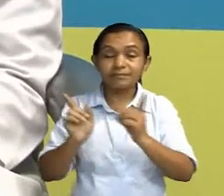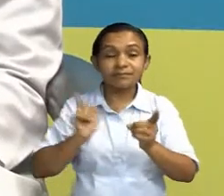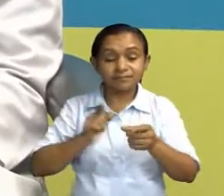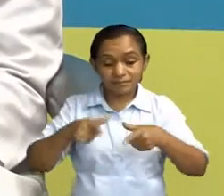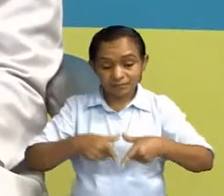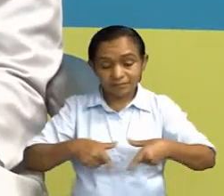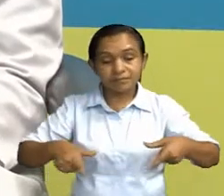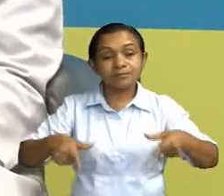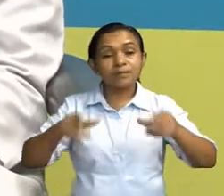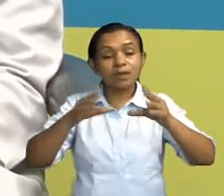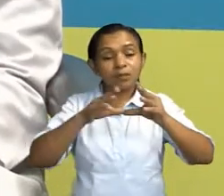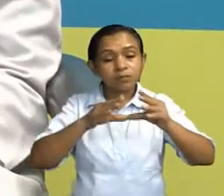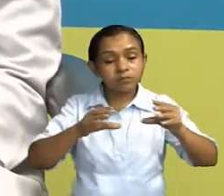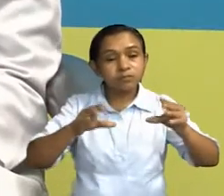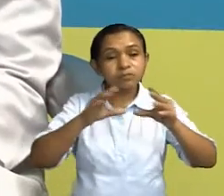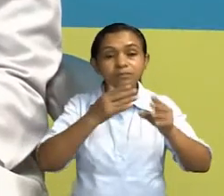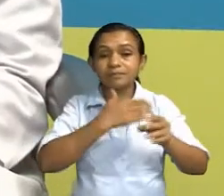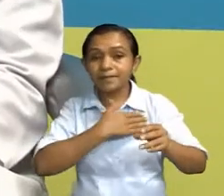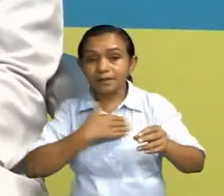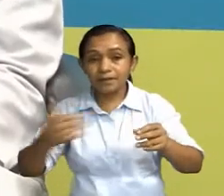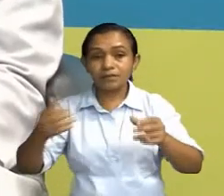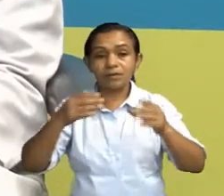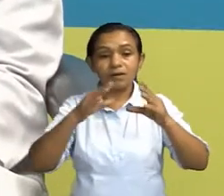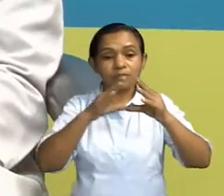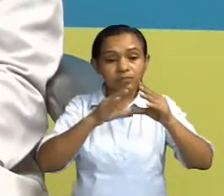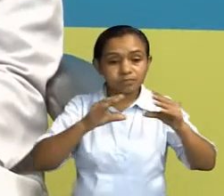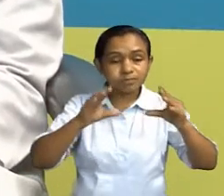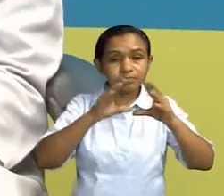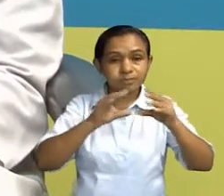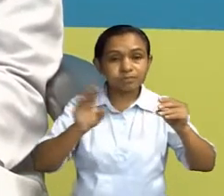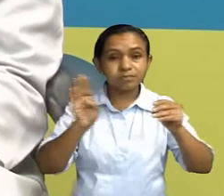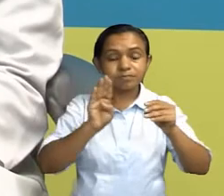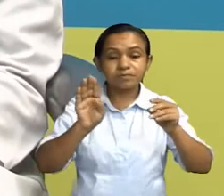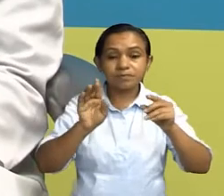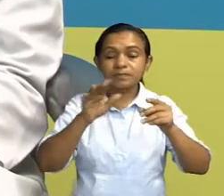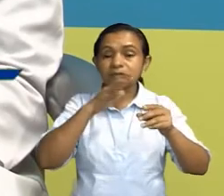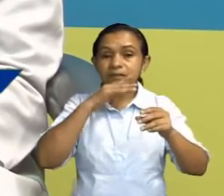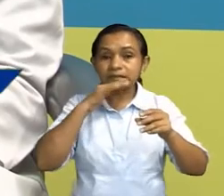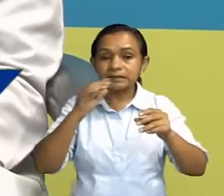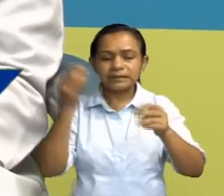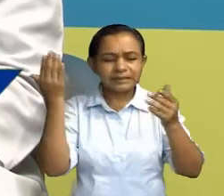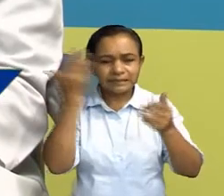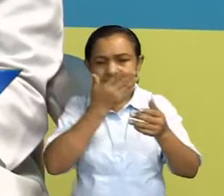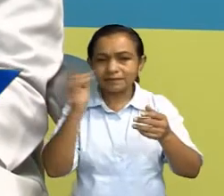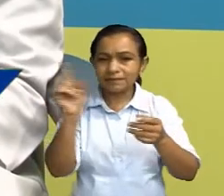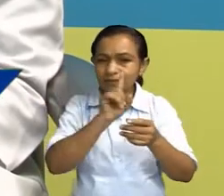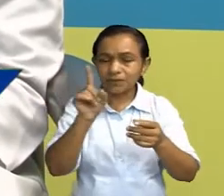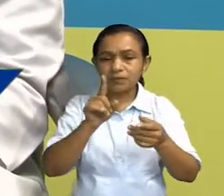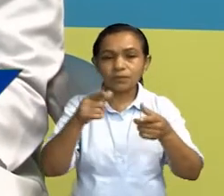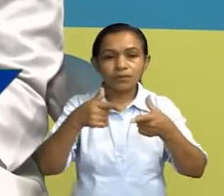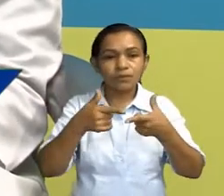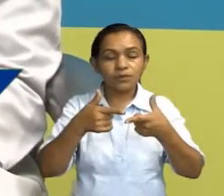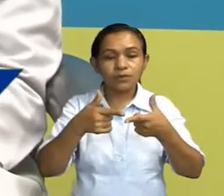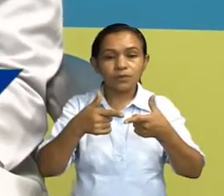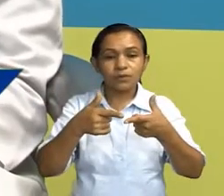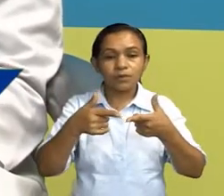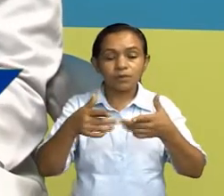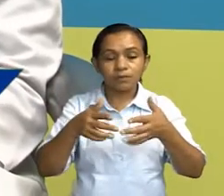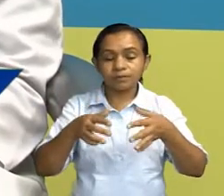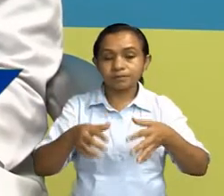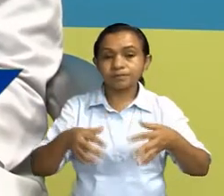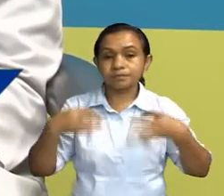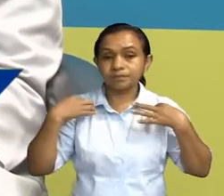de algodón, 100% algodón, de preferencia colores claros. Y la ropa externa que le pongan los